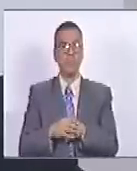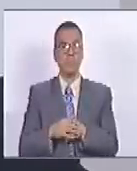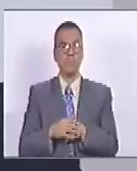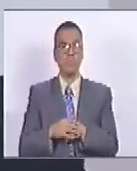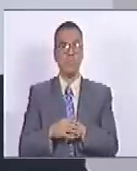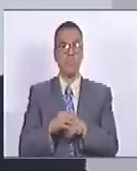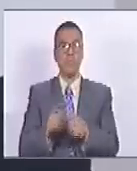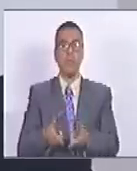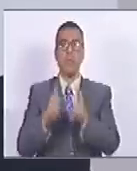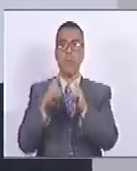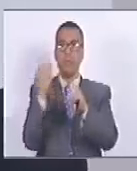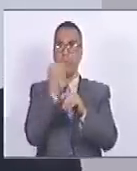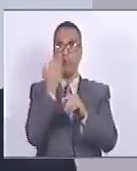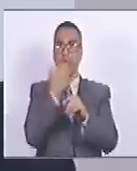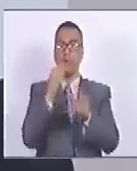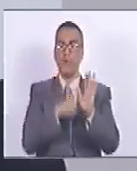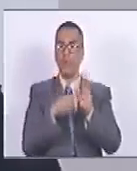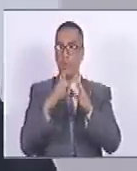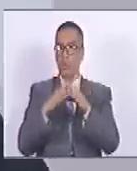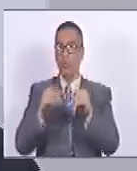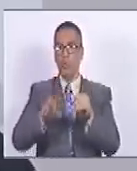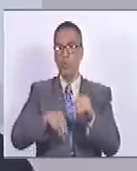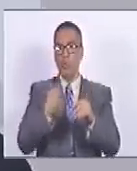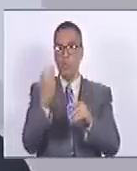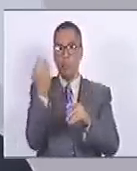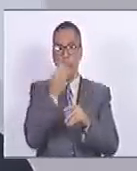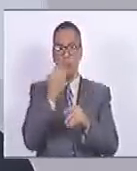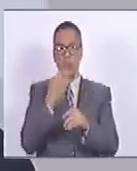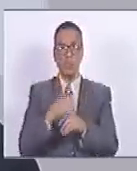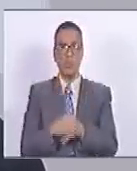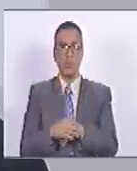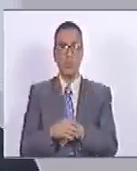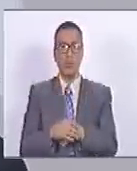Tienen permiso para reírse, diputadas y diputados.